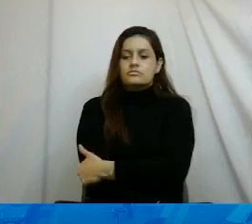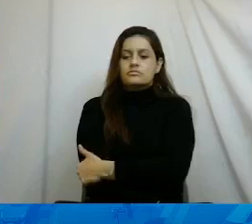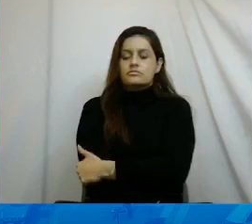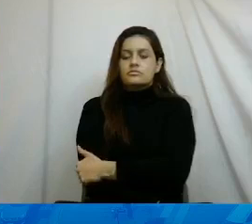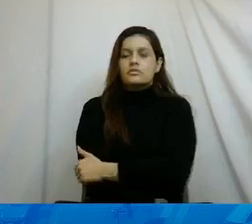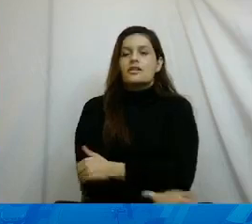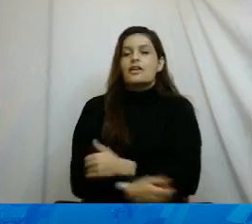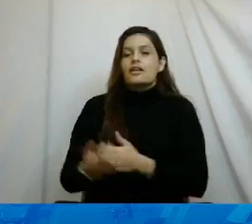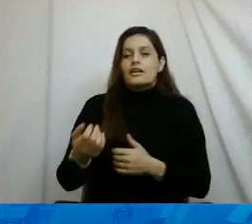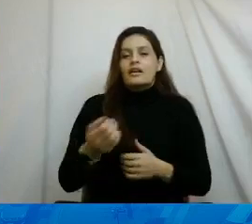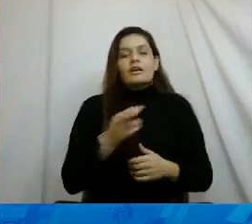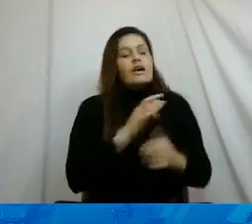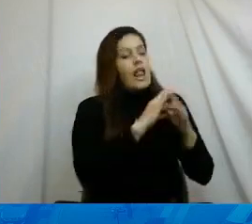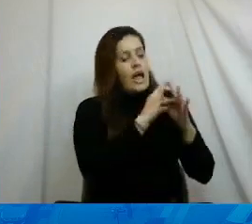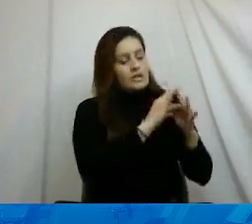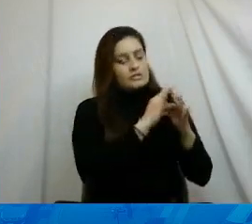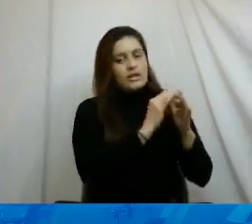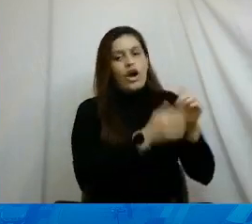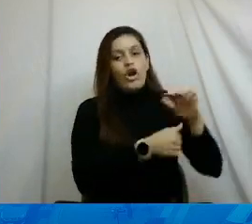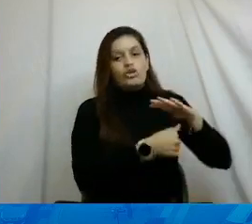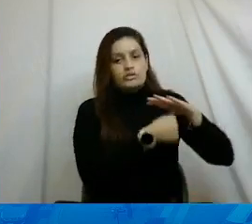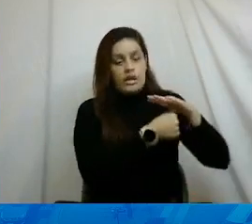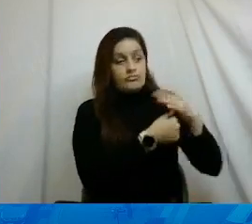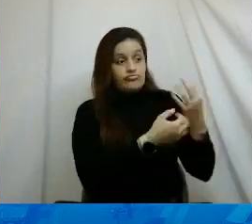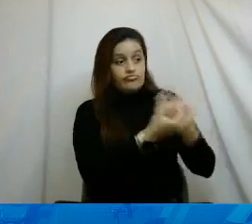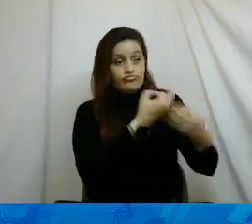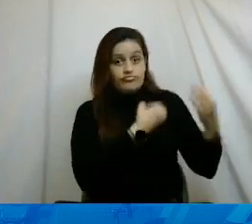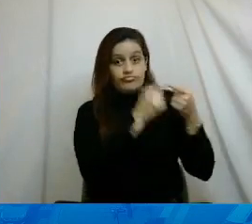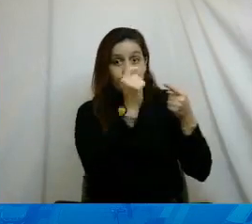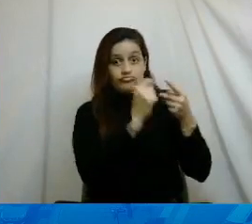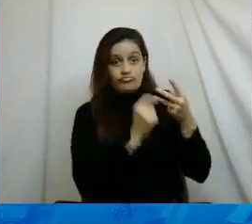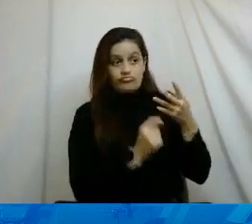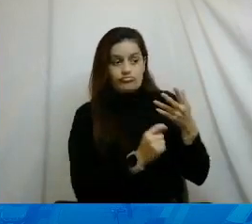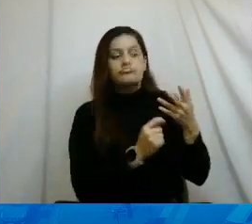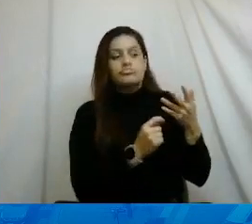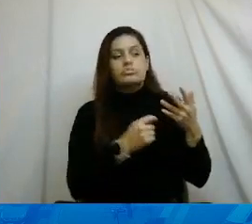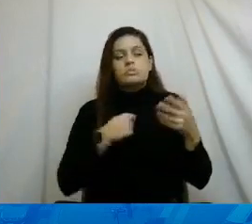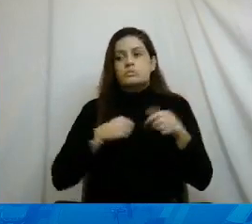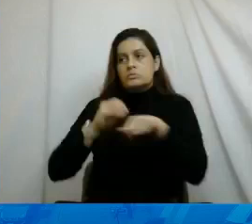Gracias, concejal. Vamos a derivar su solicitud.